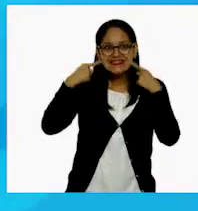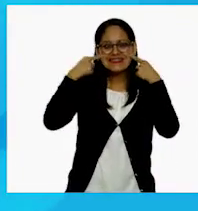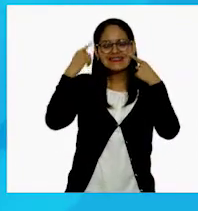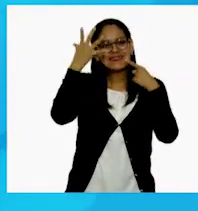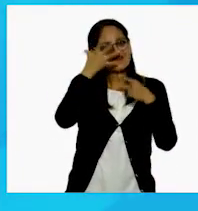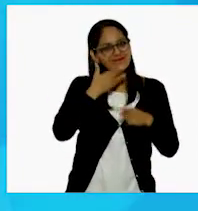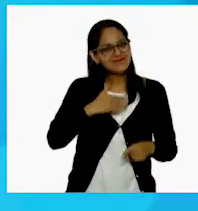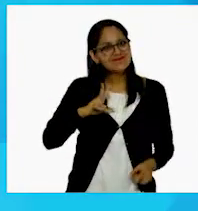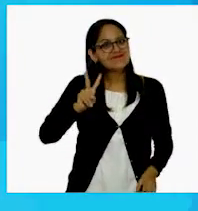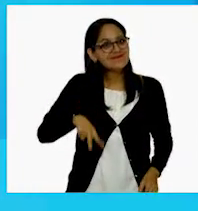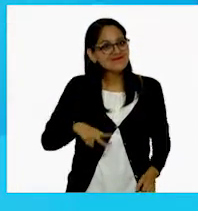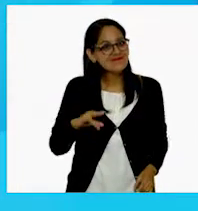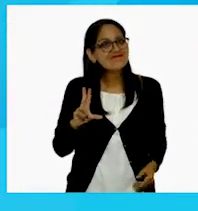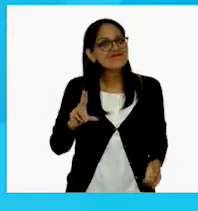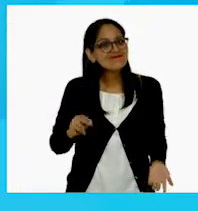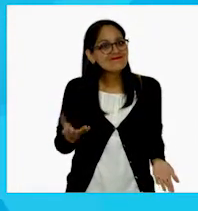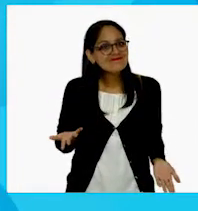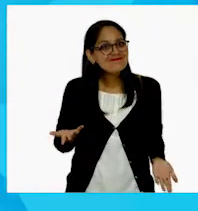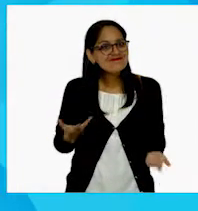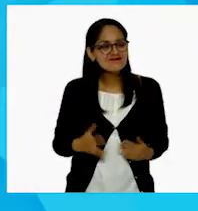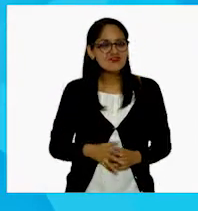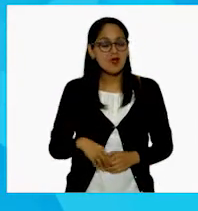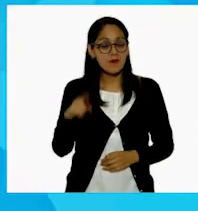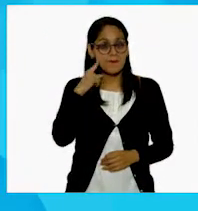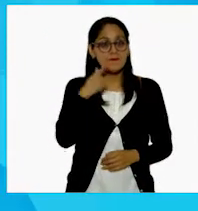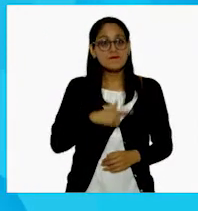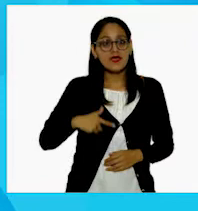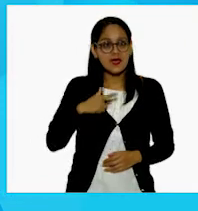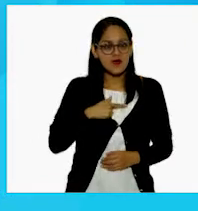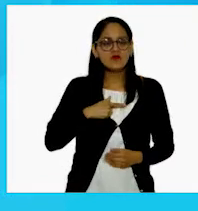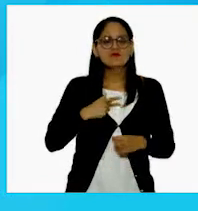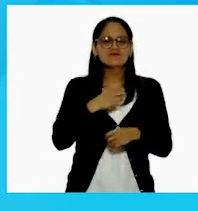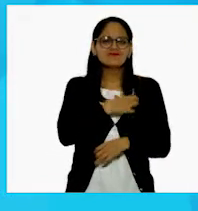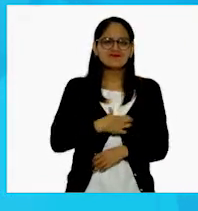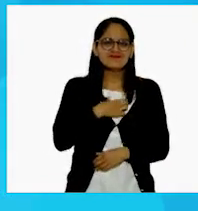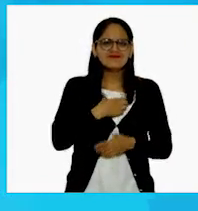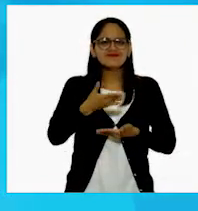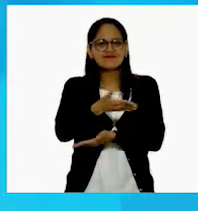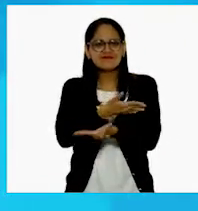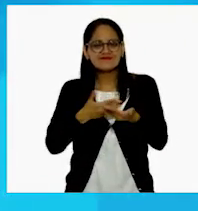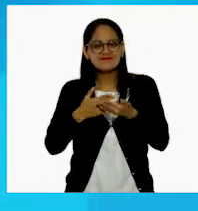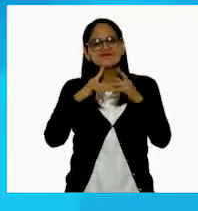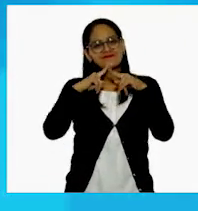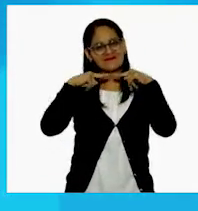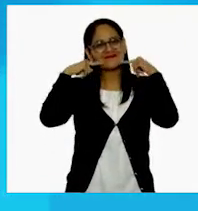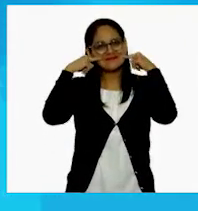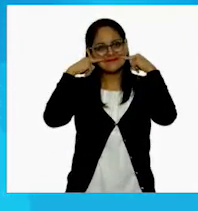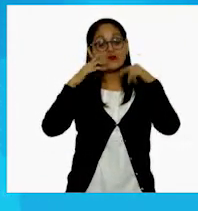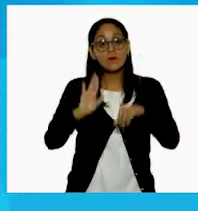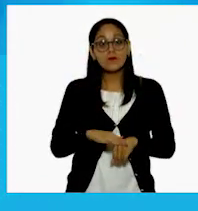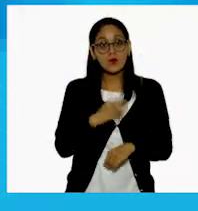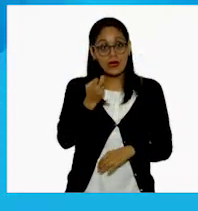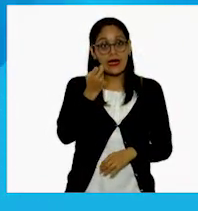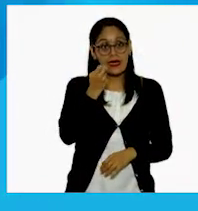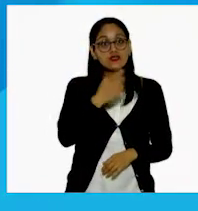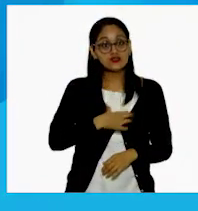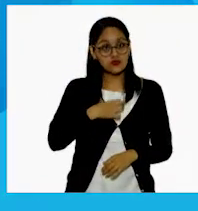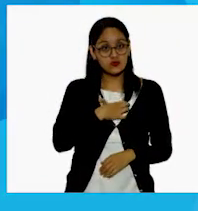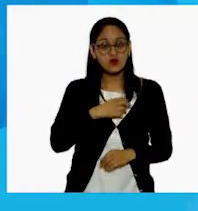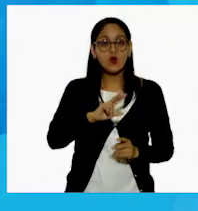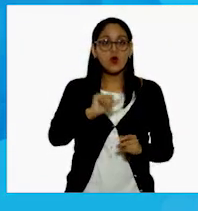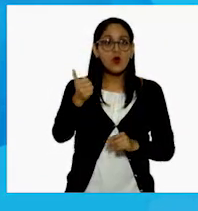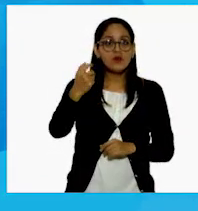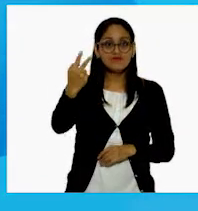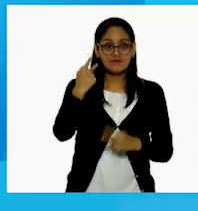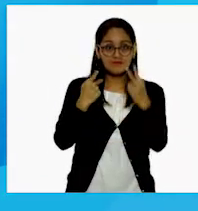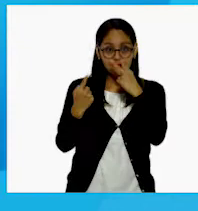¿no? Me gusta estar contento y sonreír, porque eso hace que los demás